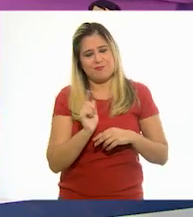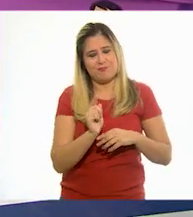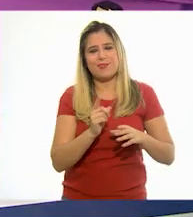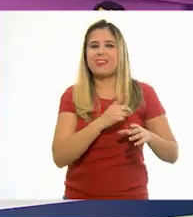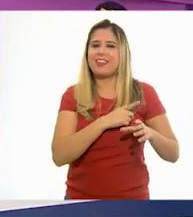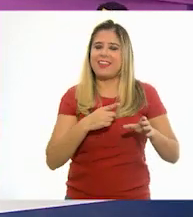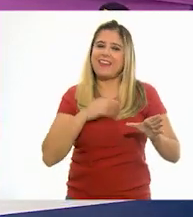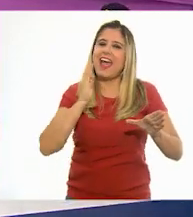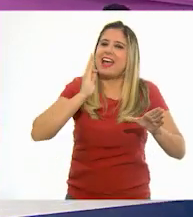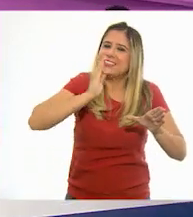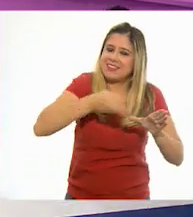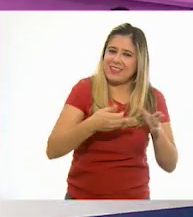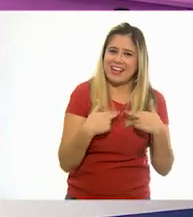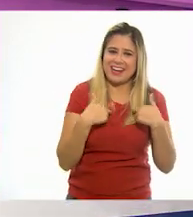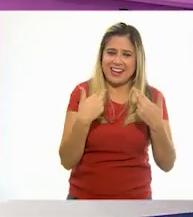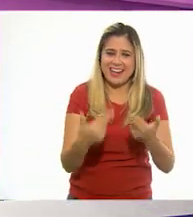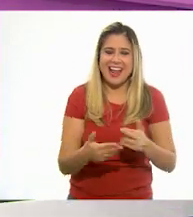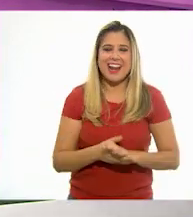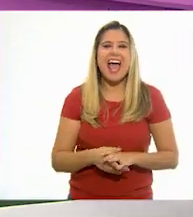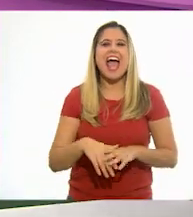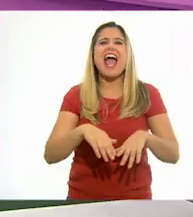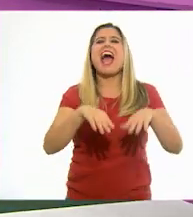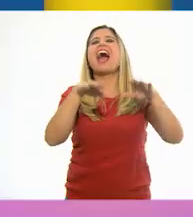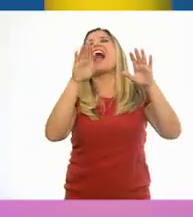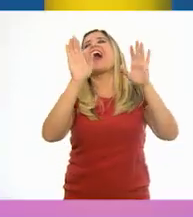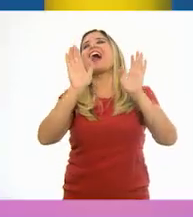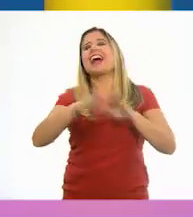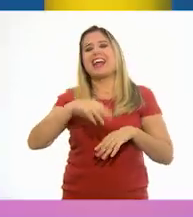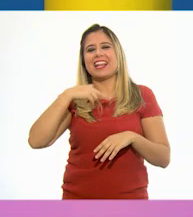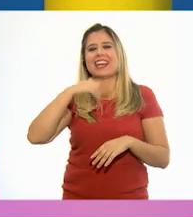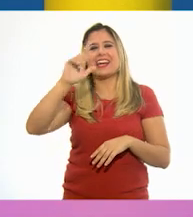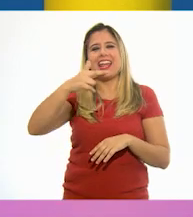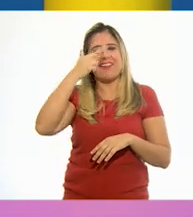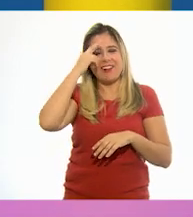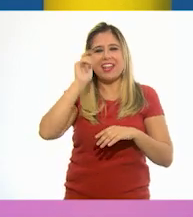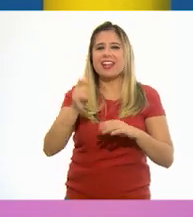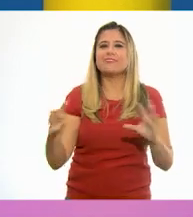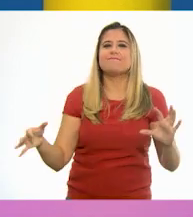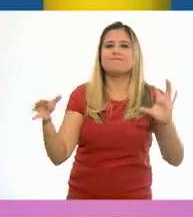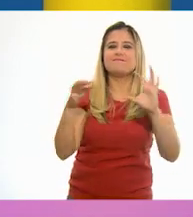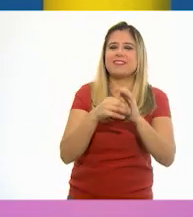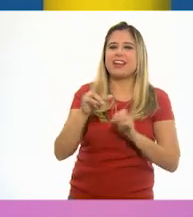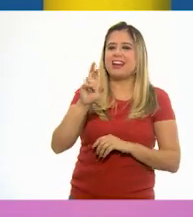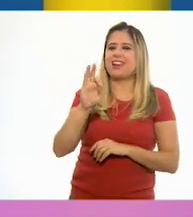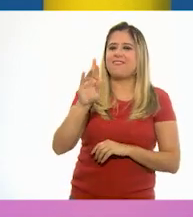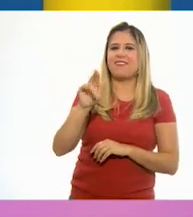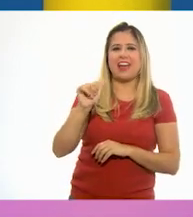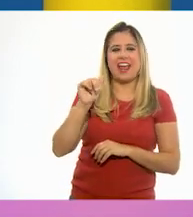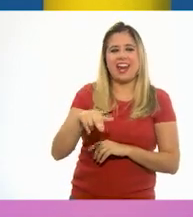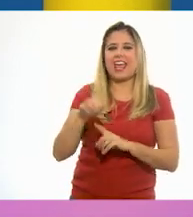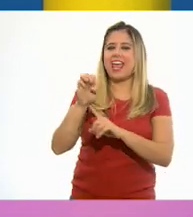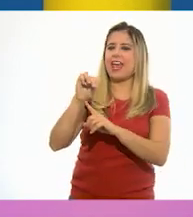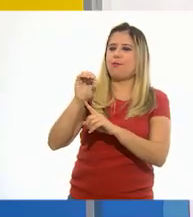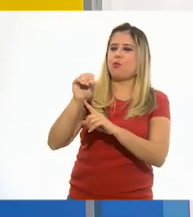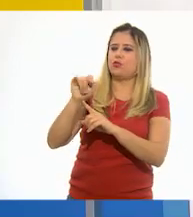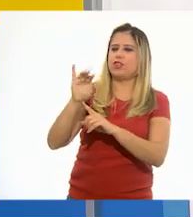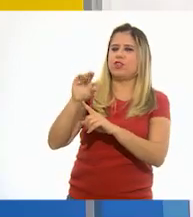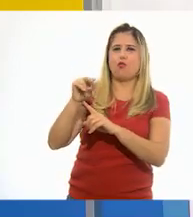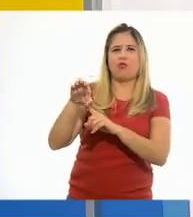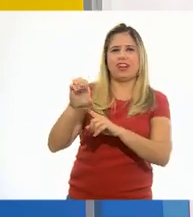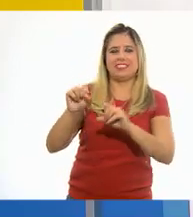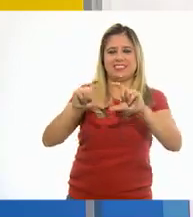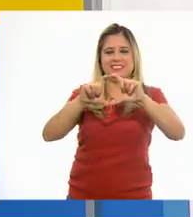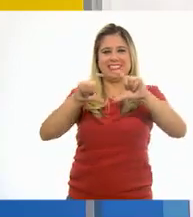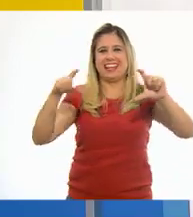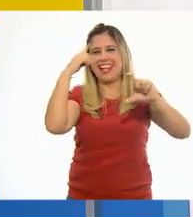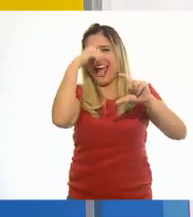¡Oh, sí es cierto! Ya me acordé. Y ya encontré la relación del refrán con los emoticones. ¿Y